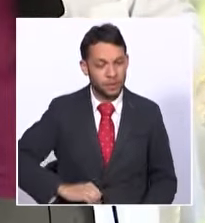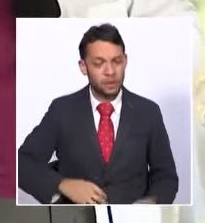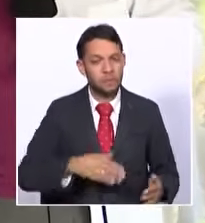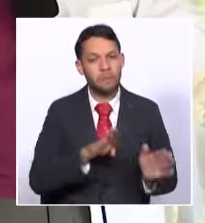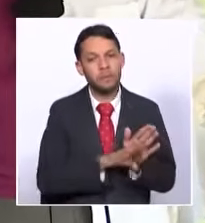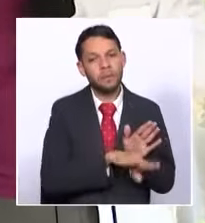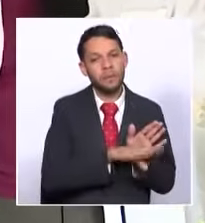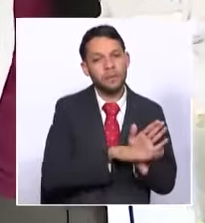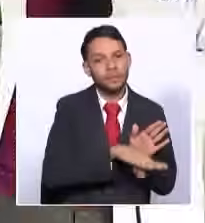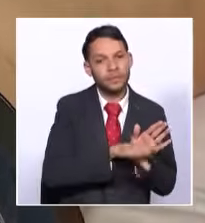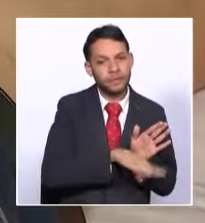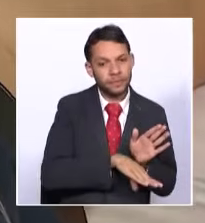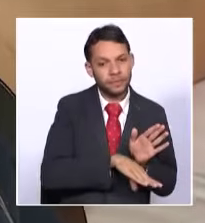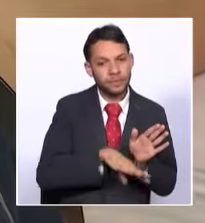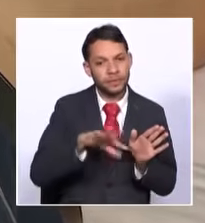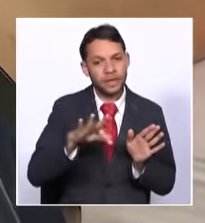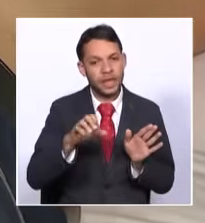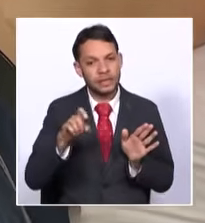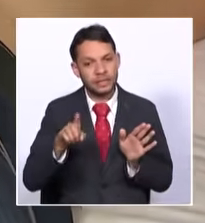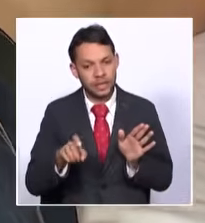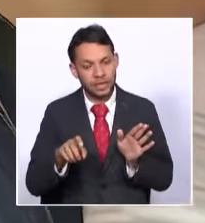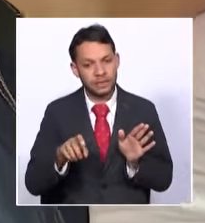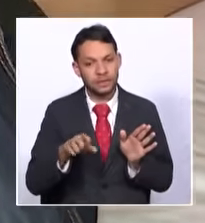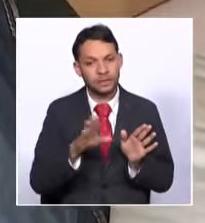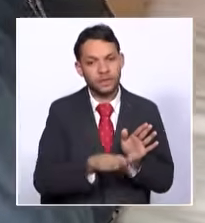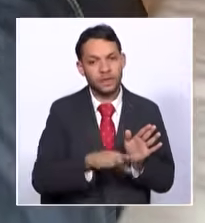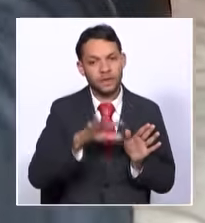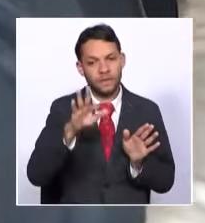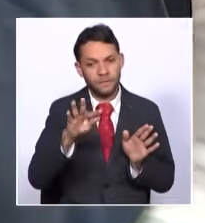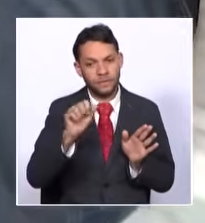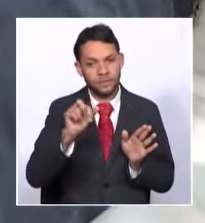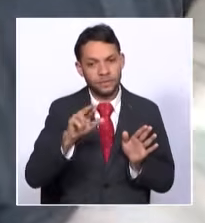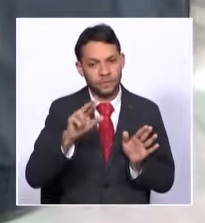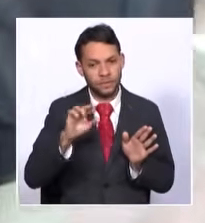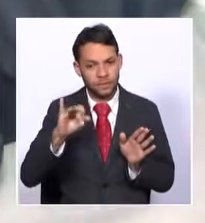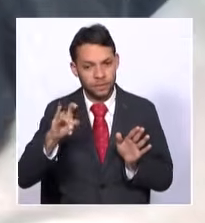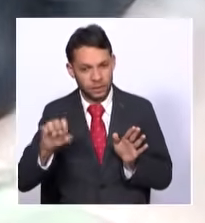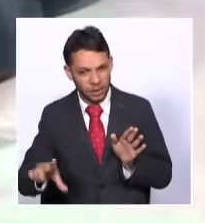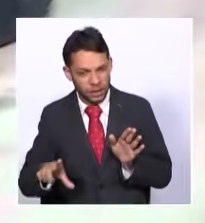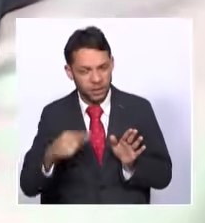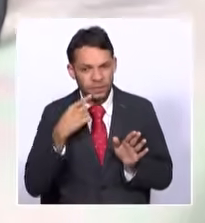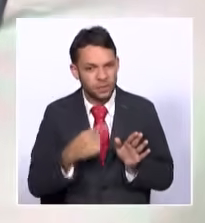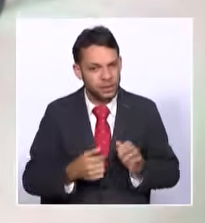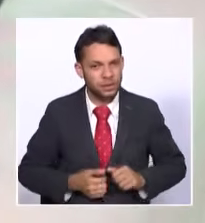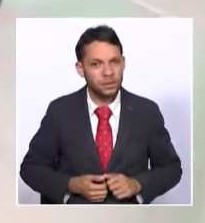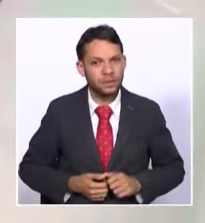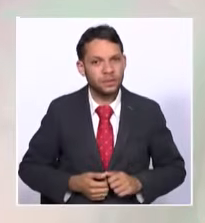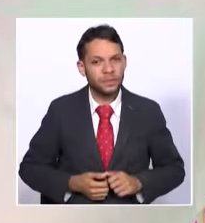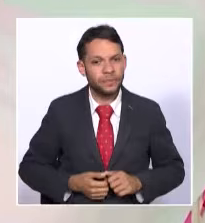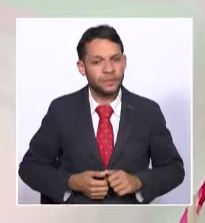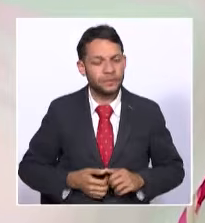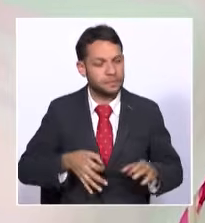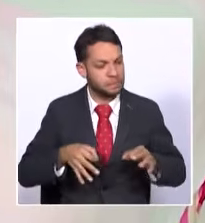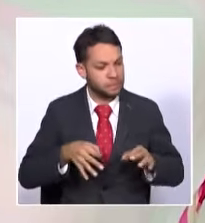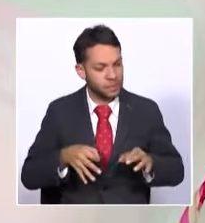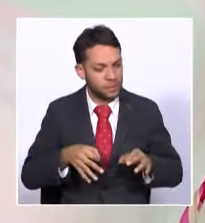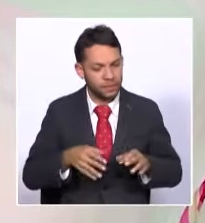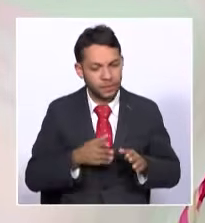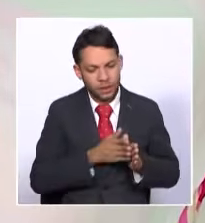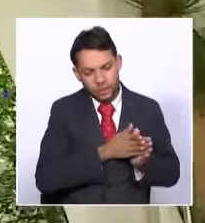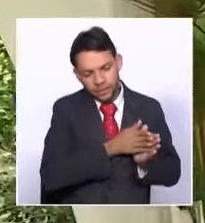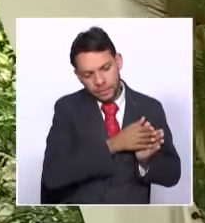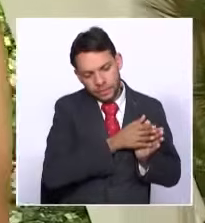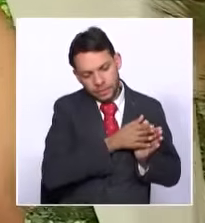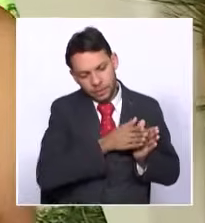se llama el test de Farril. El test de Farril realmente lo que nos permite es medir qué tan largo es